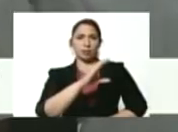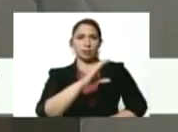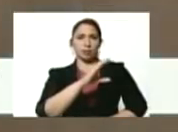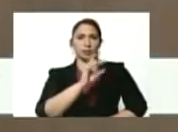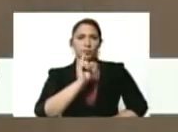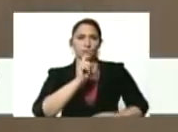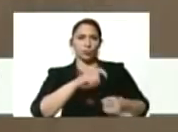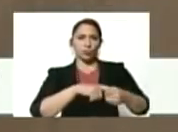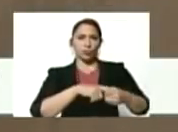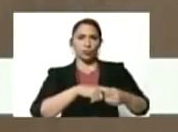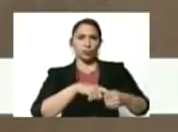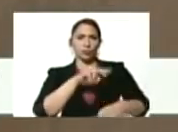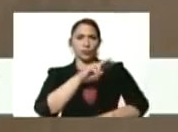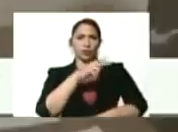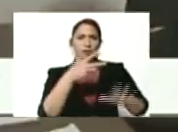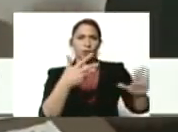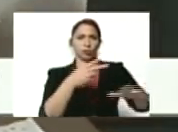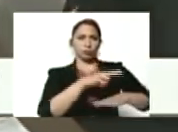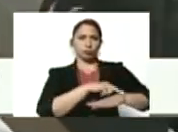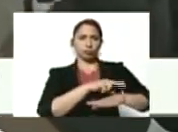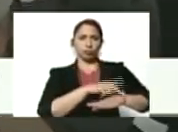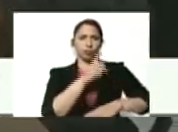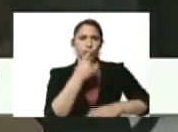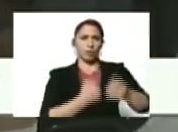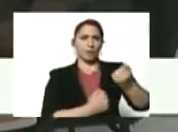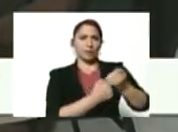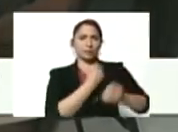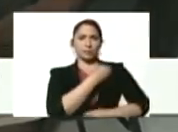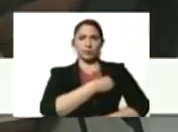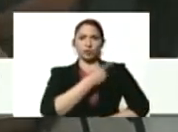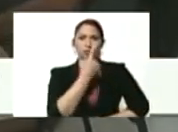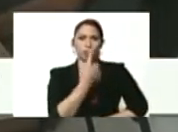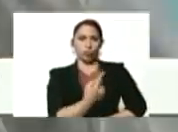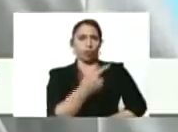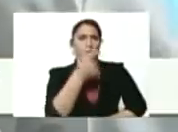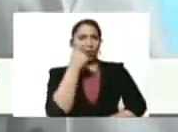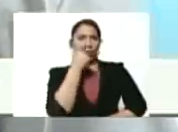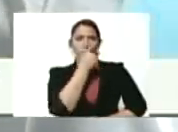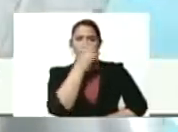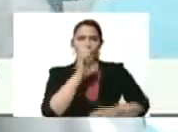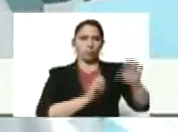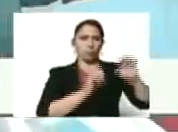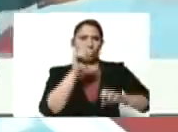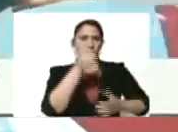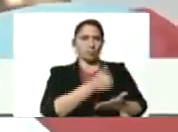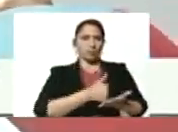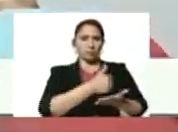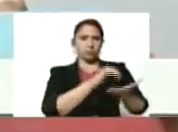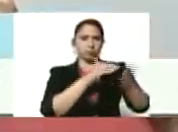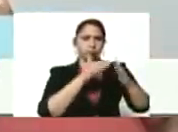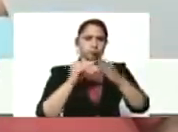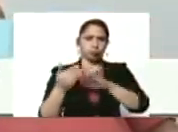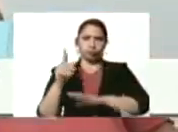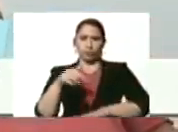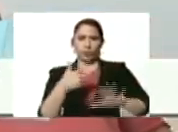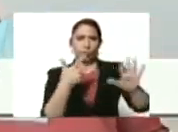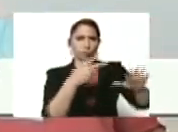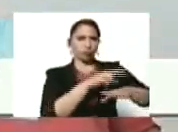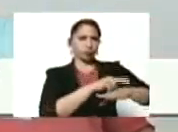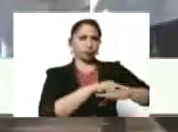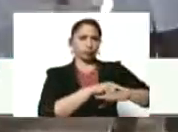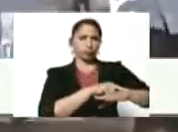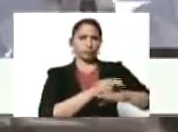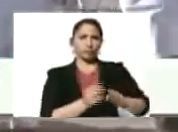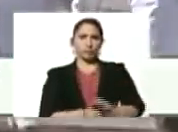compuesto por 28 consultorios como este, una base de misiones, una óptica, una farmacia comunitaria y 8 consultorios de